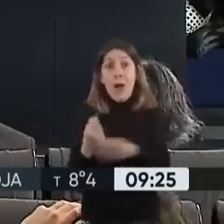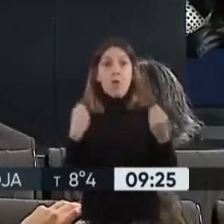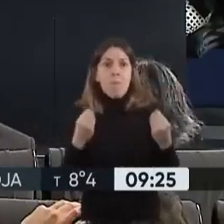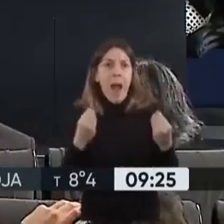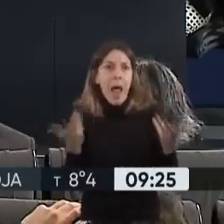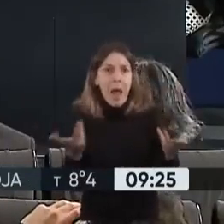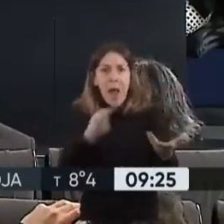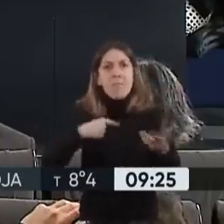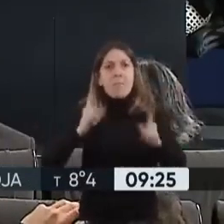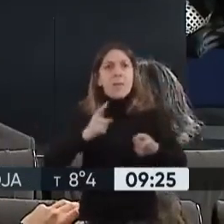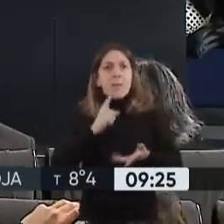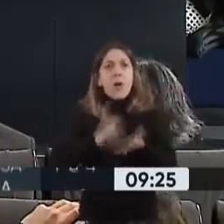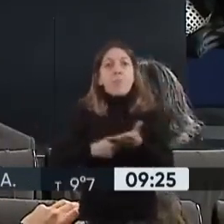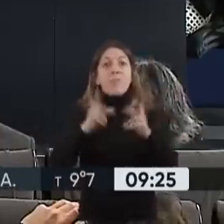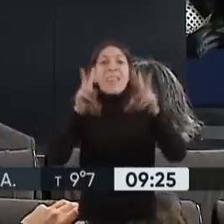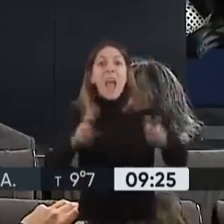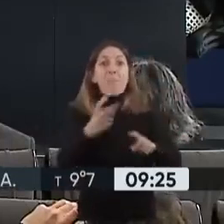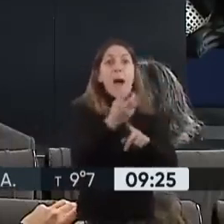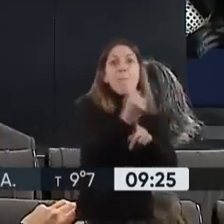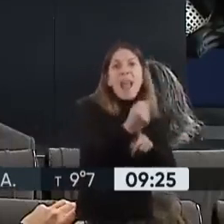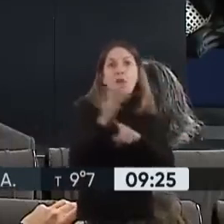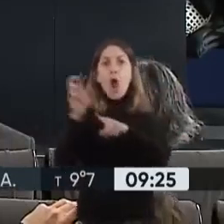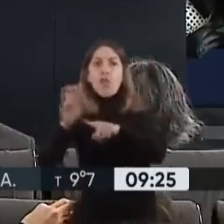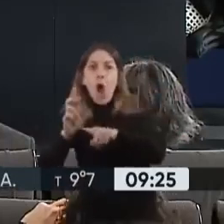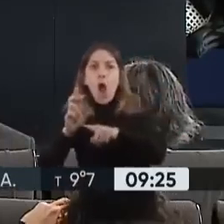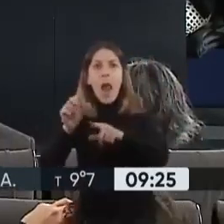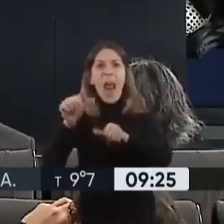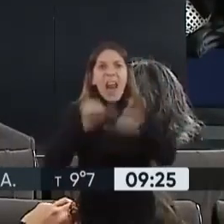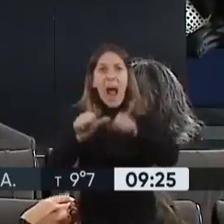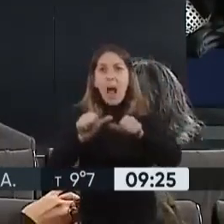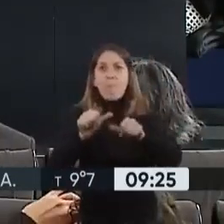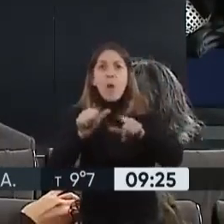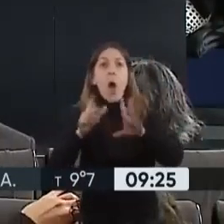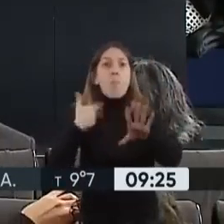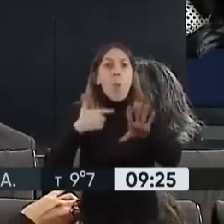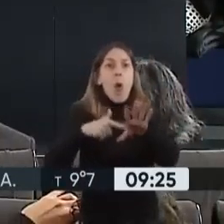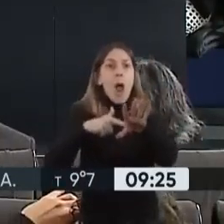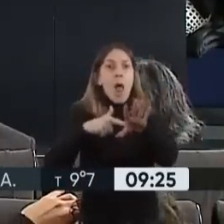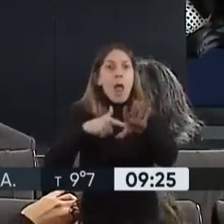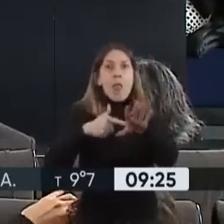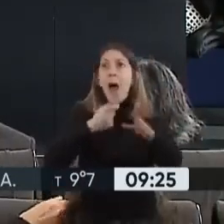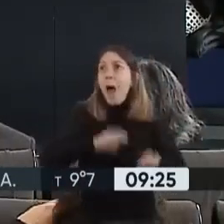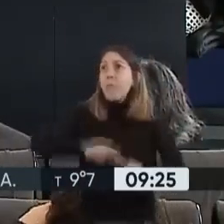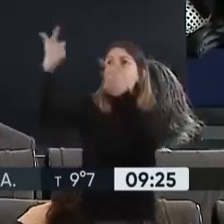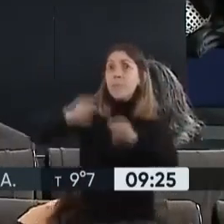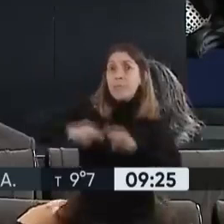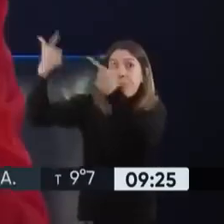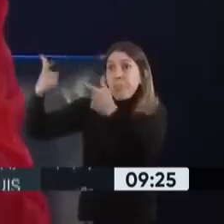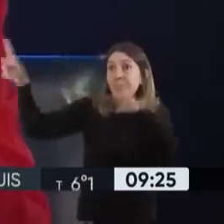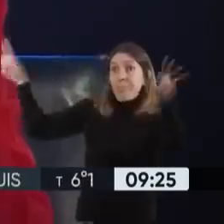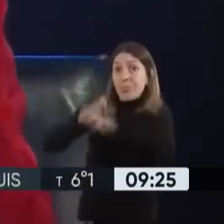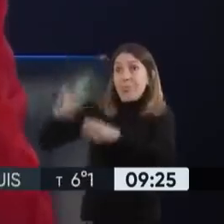efectivamente este tipo de cambio sea un tipo de cambio que sea competitivo para que las importaciones y las exportaciones